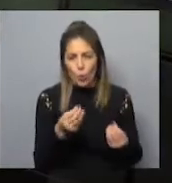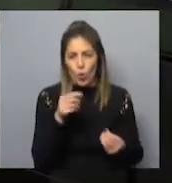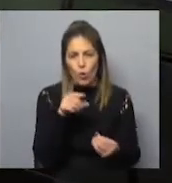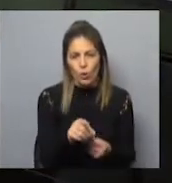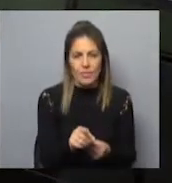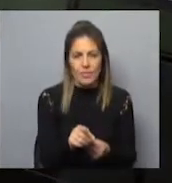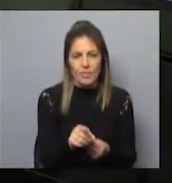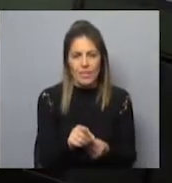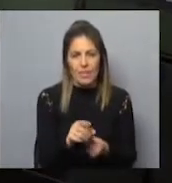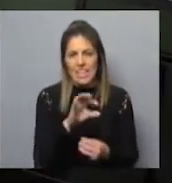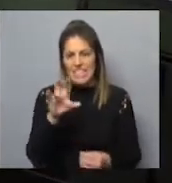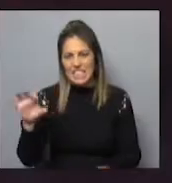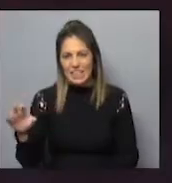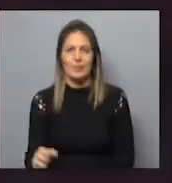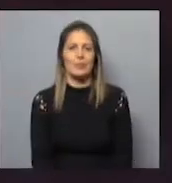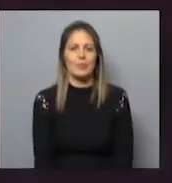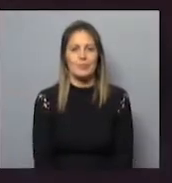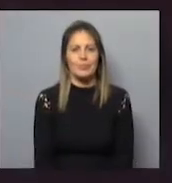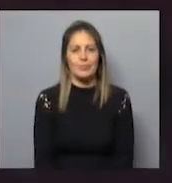esa silla